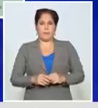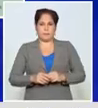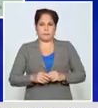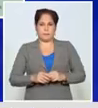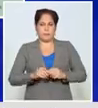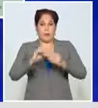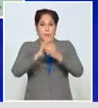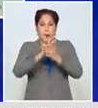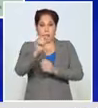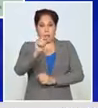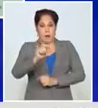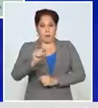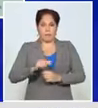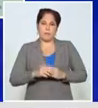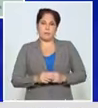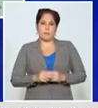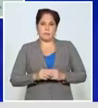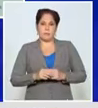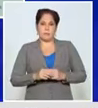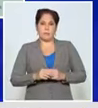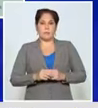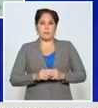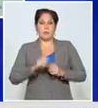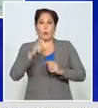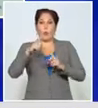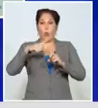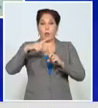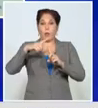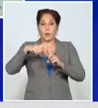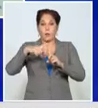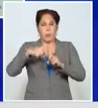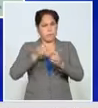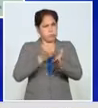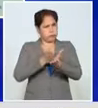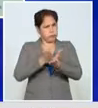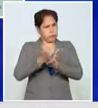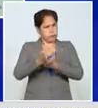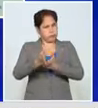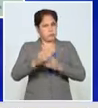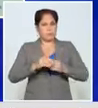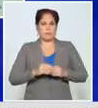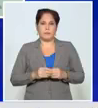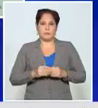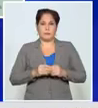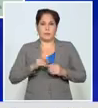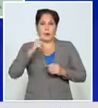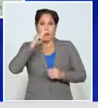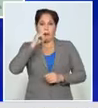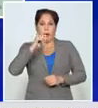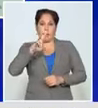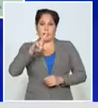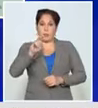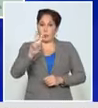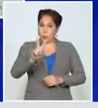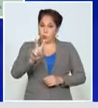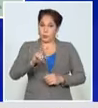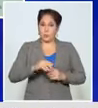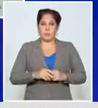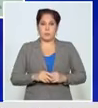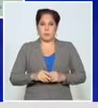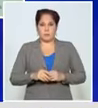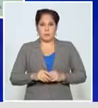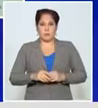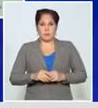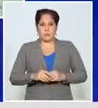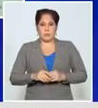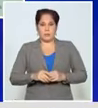Mayarí, Báguano y Cueto con 1 cada uno. Banes con 2, igual que